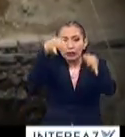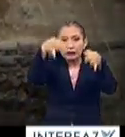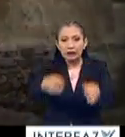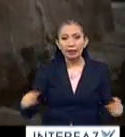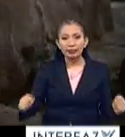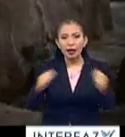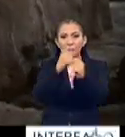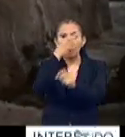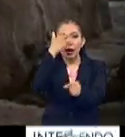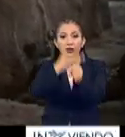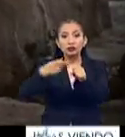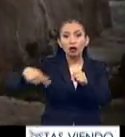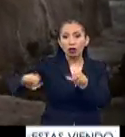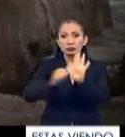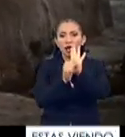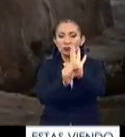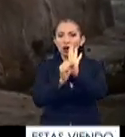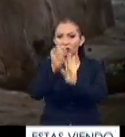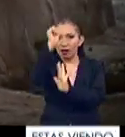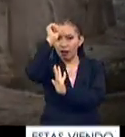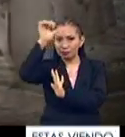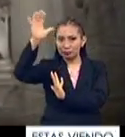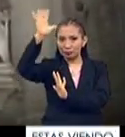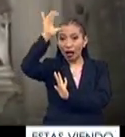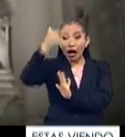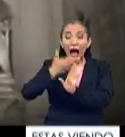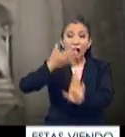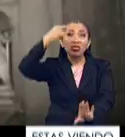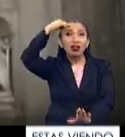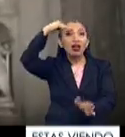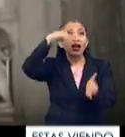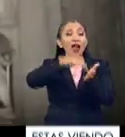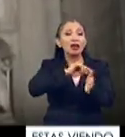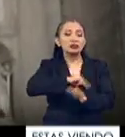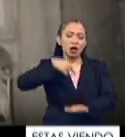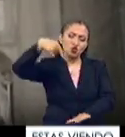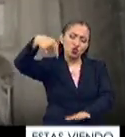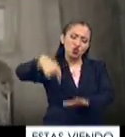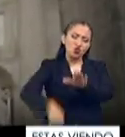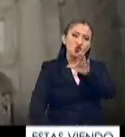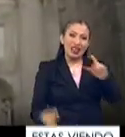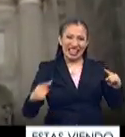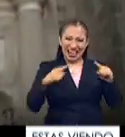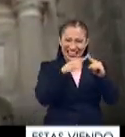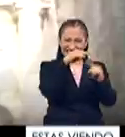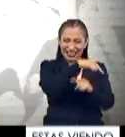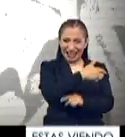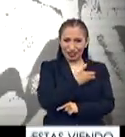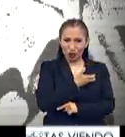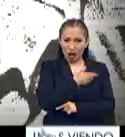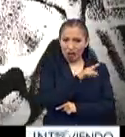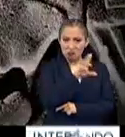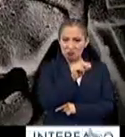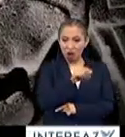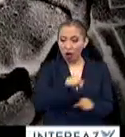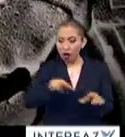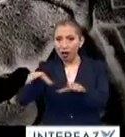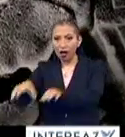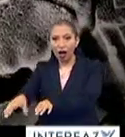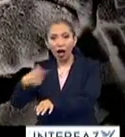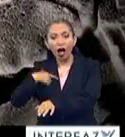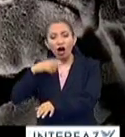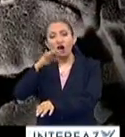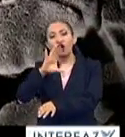del Templo Mayor, símbolo de los mexicas, que se pensaba ya hacía bajo la Catedral Metropolitana. La leyenda